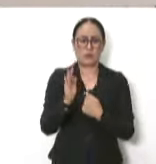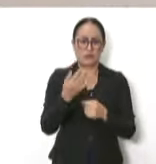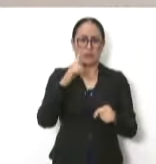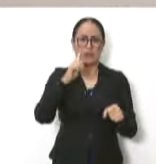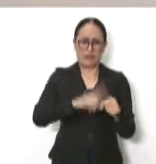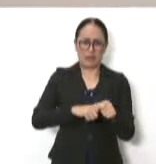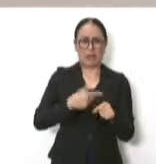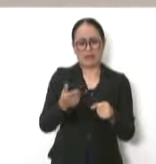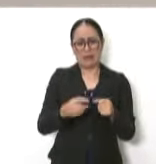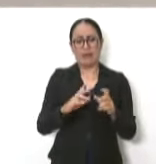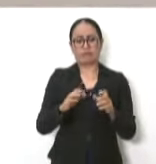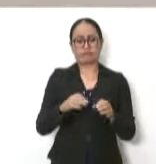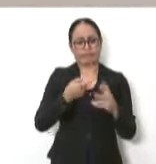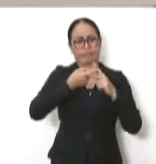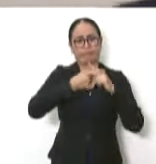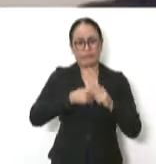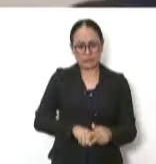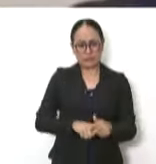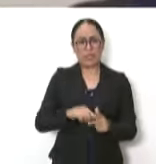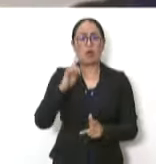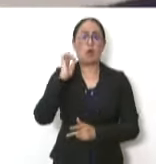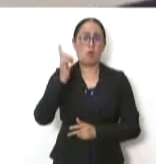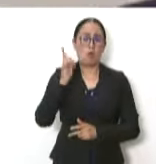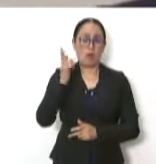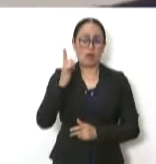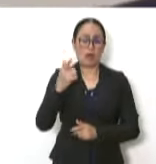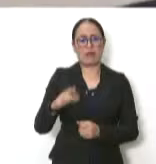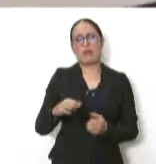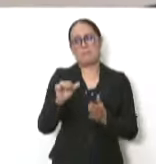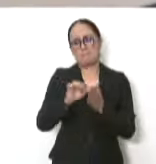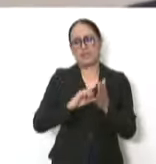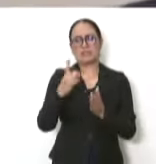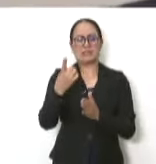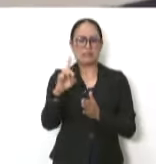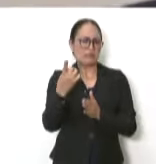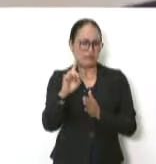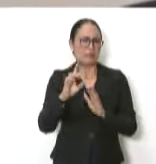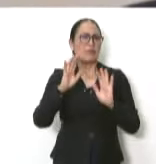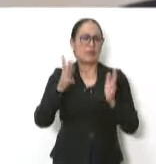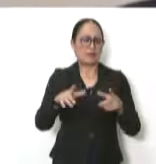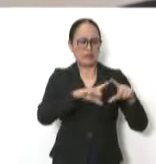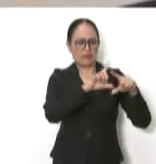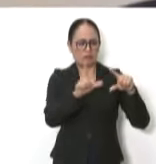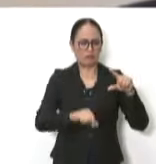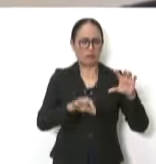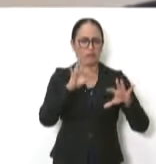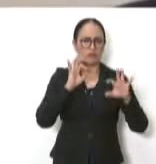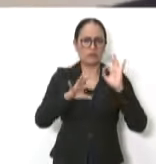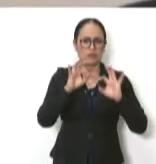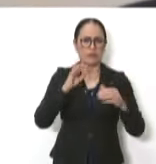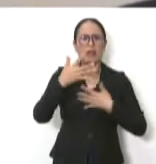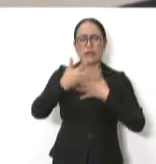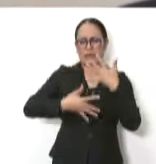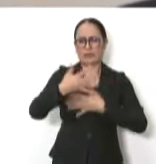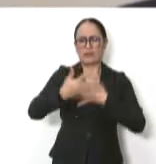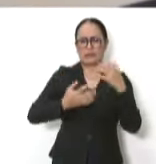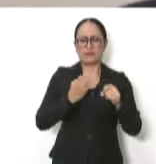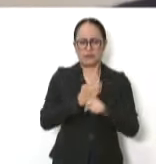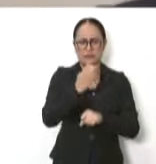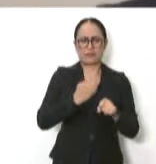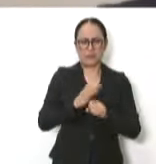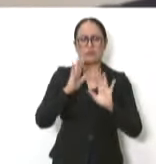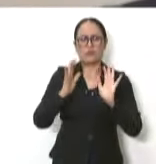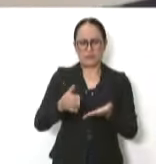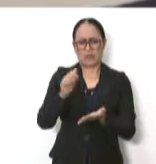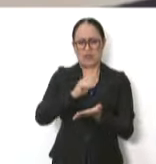y esperamos que, digamos, al final del año, pues todos estos 15 estados puedan aprobar sus leyes